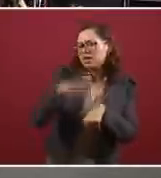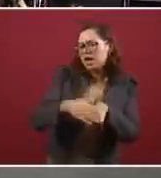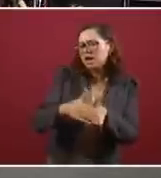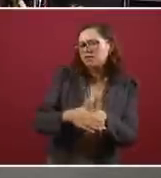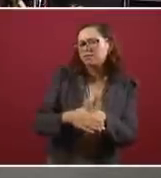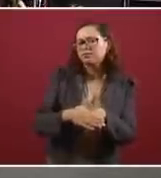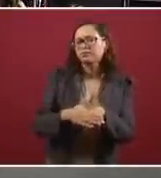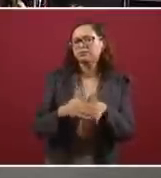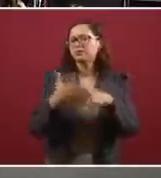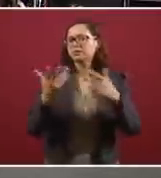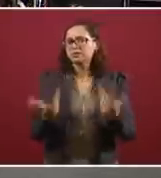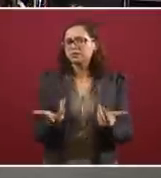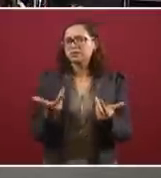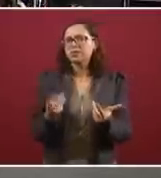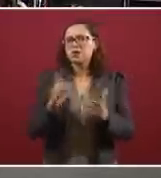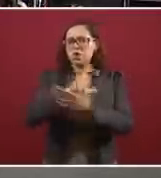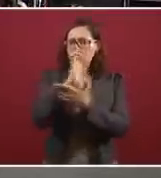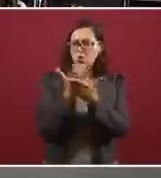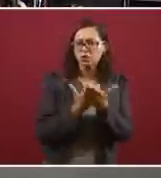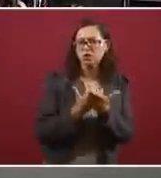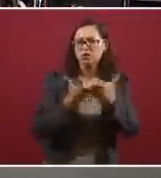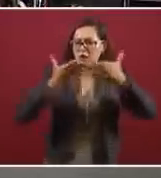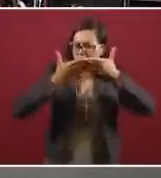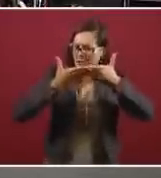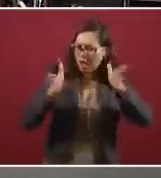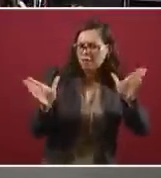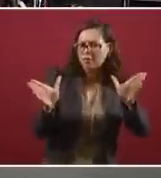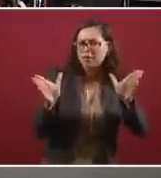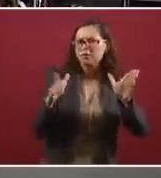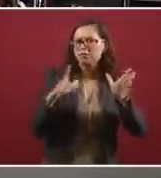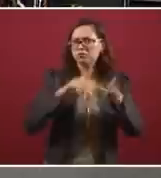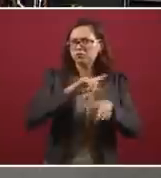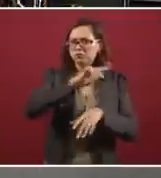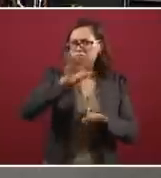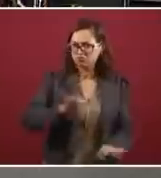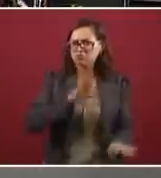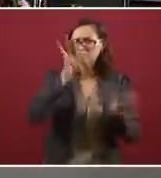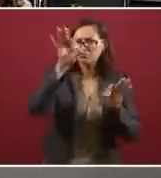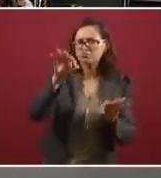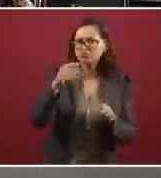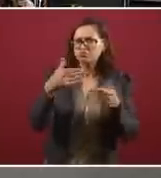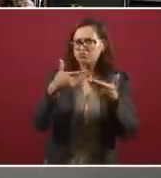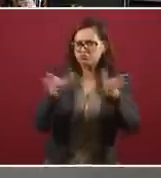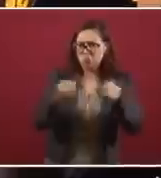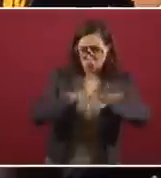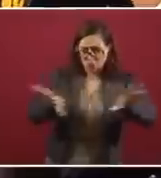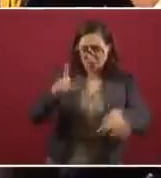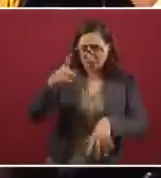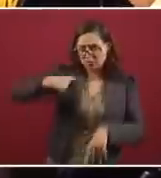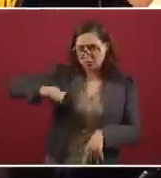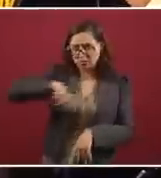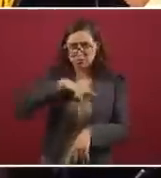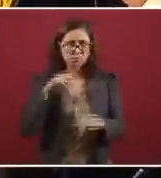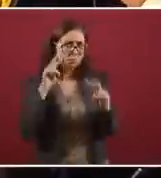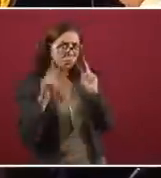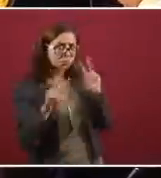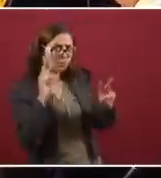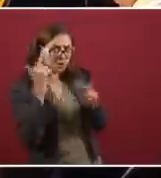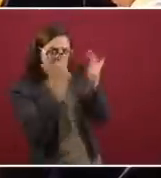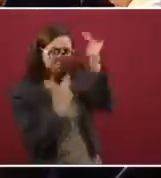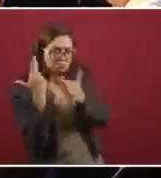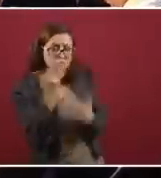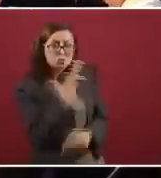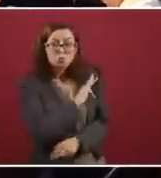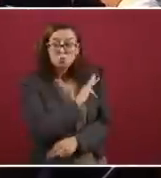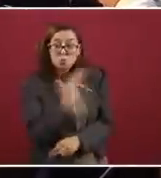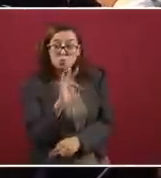a abrir completamente estos contratos para que se puedan analizar, por un lado? Y preguntarle si es correcto